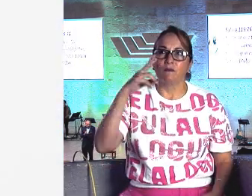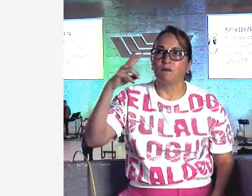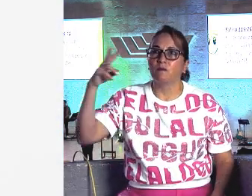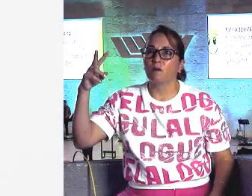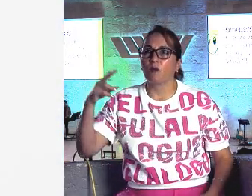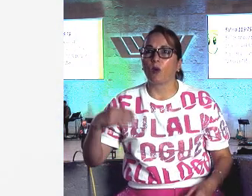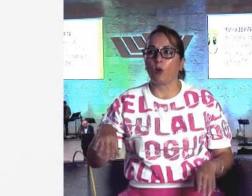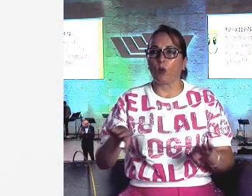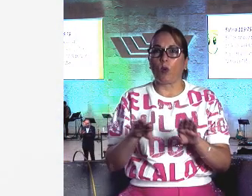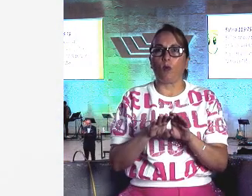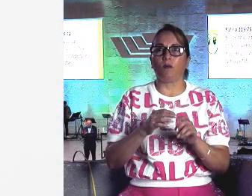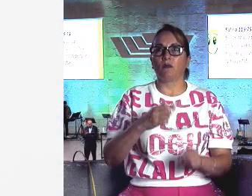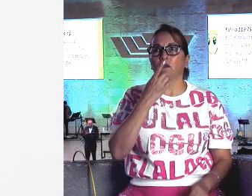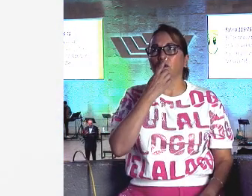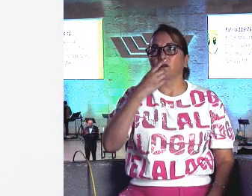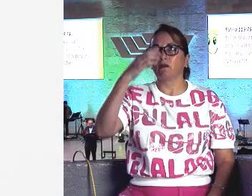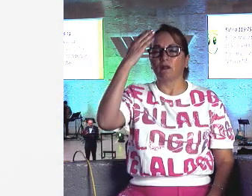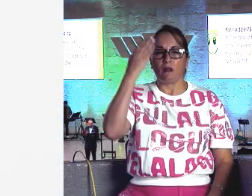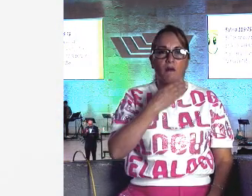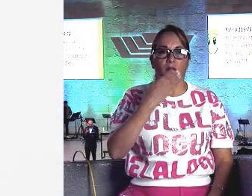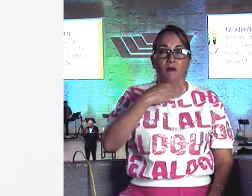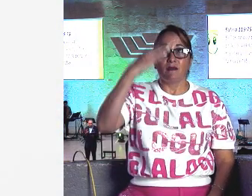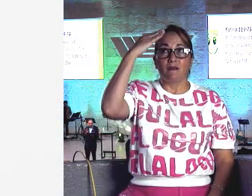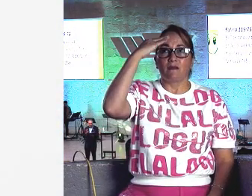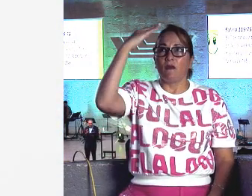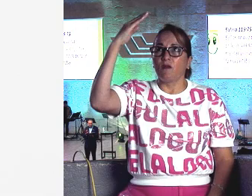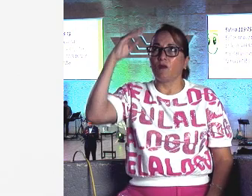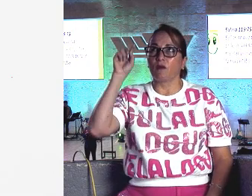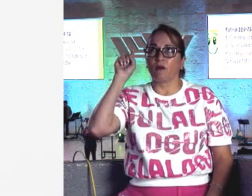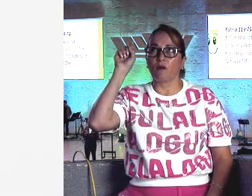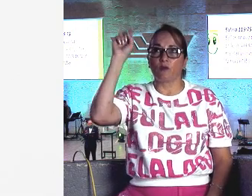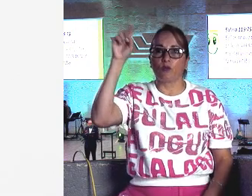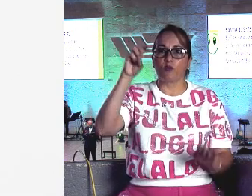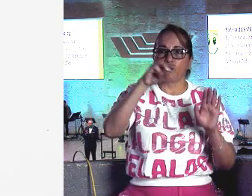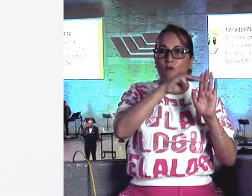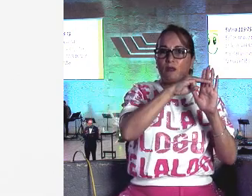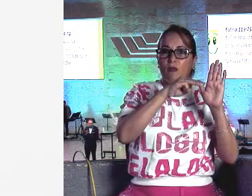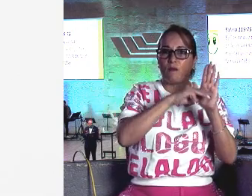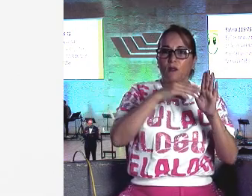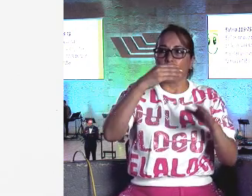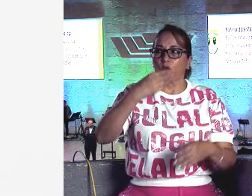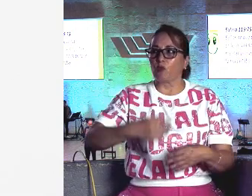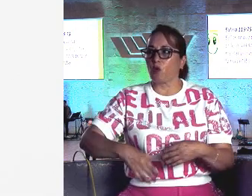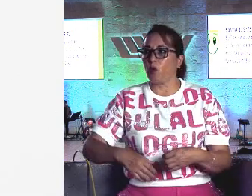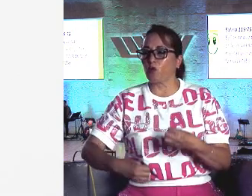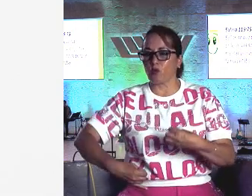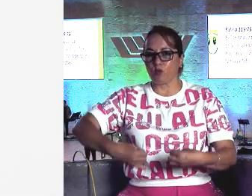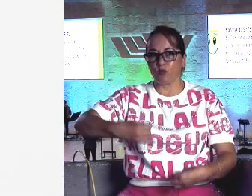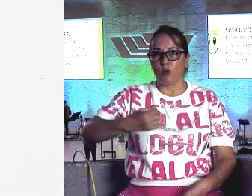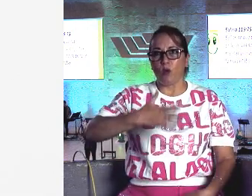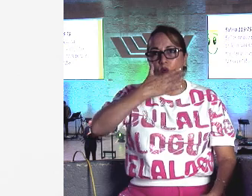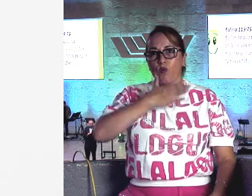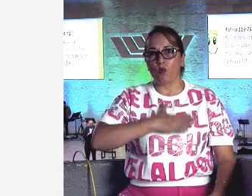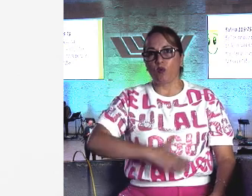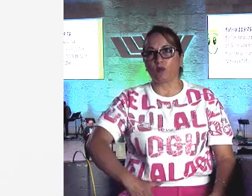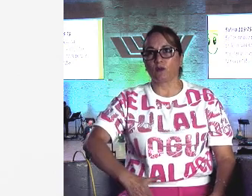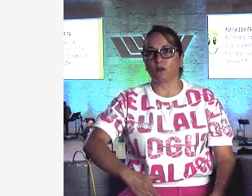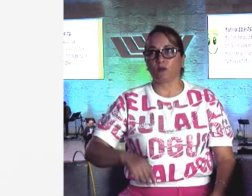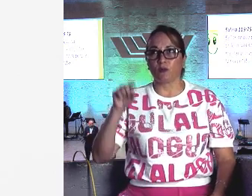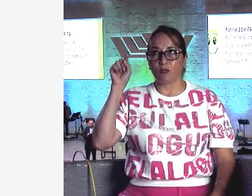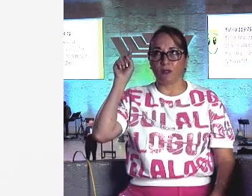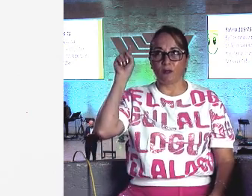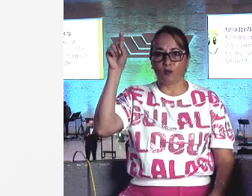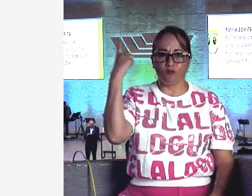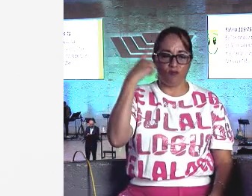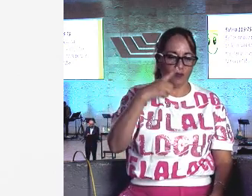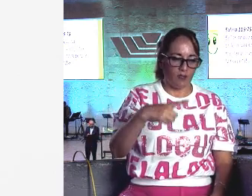75: Señor, sé que tus ordenanzas son justas, me disciplinaste porque lo